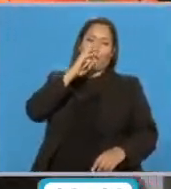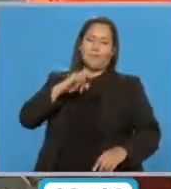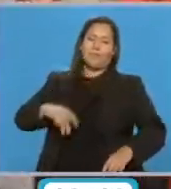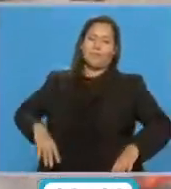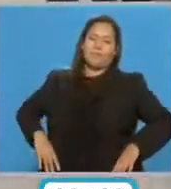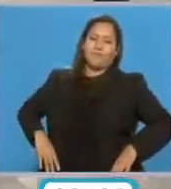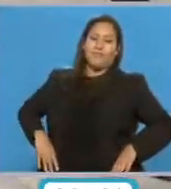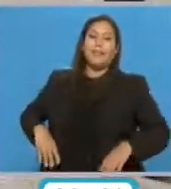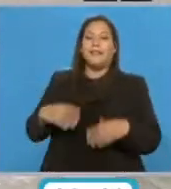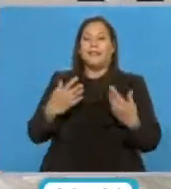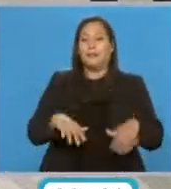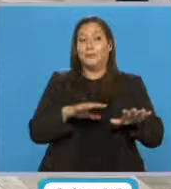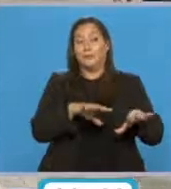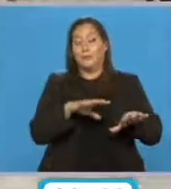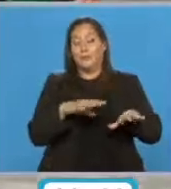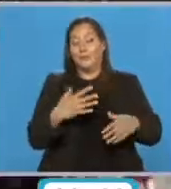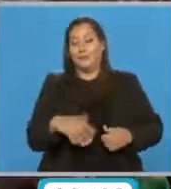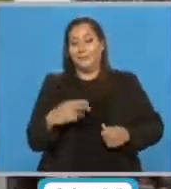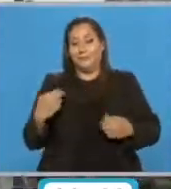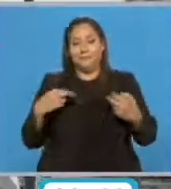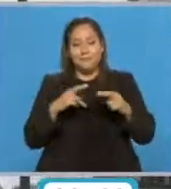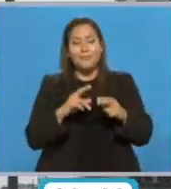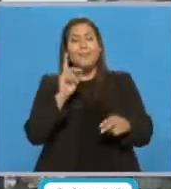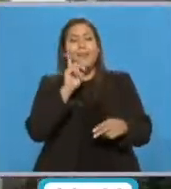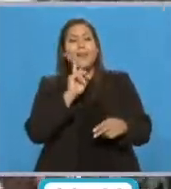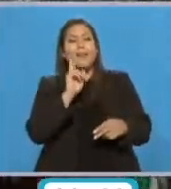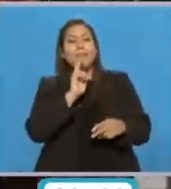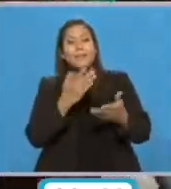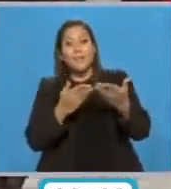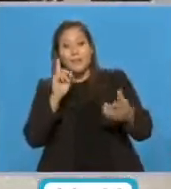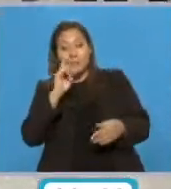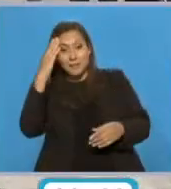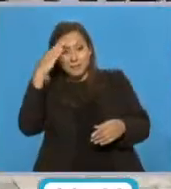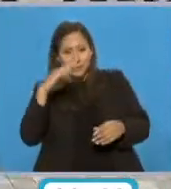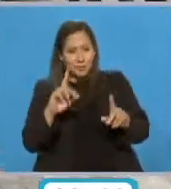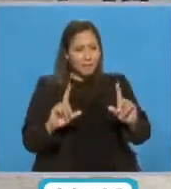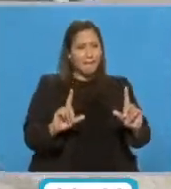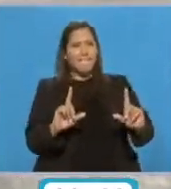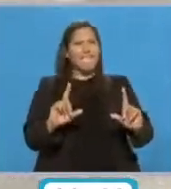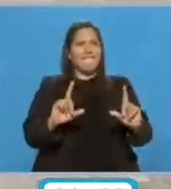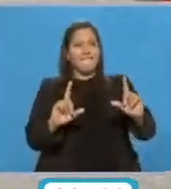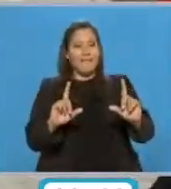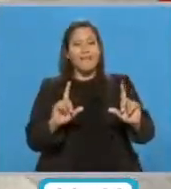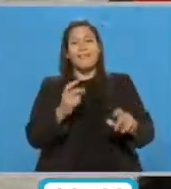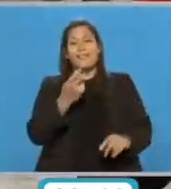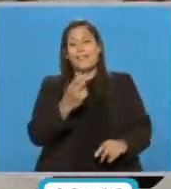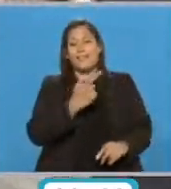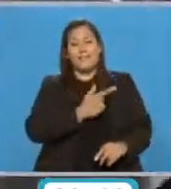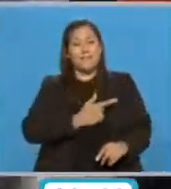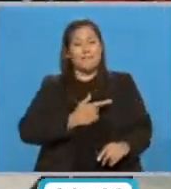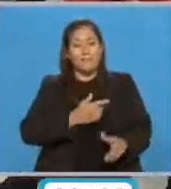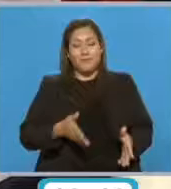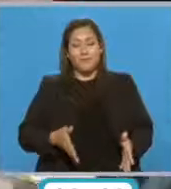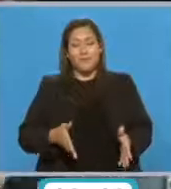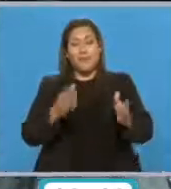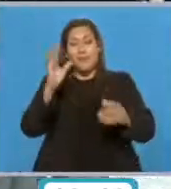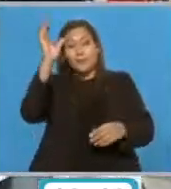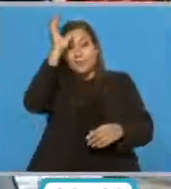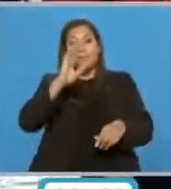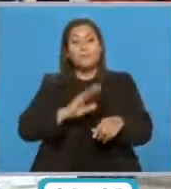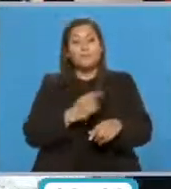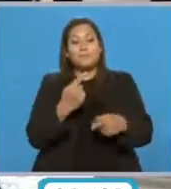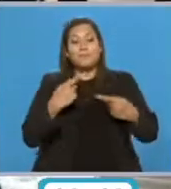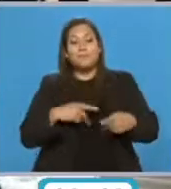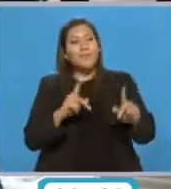Hudson, uy, maestro, y luego la señora buscando la parte estética. Me encanta este paseo cultural porque la gente